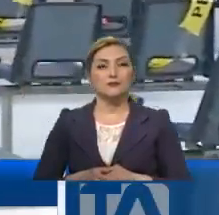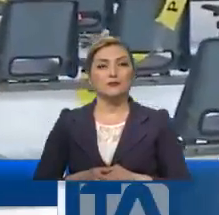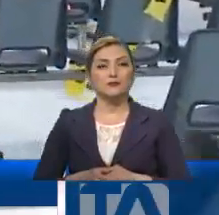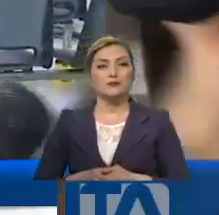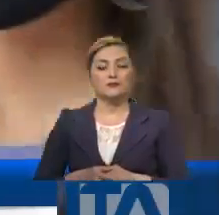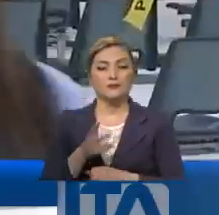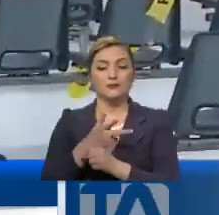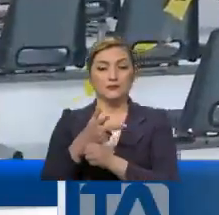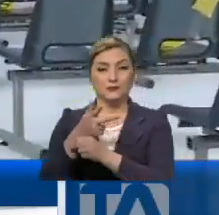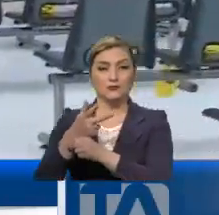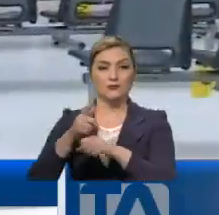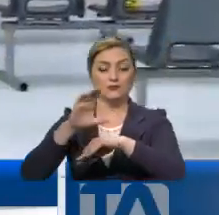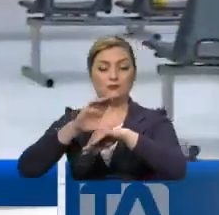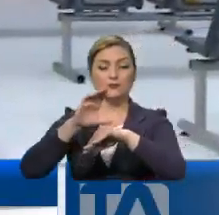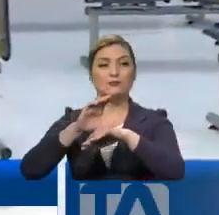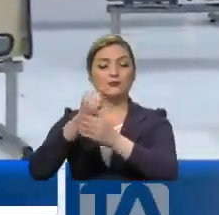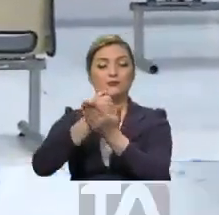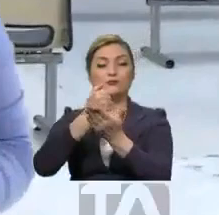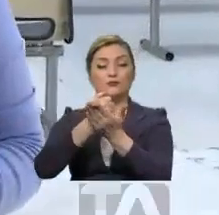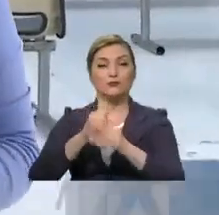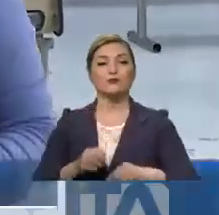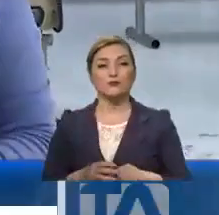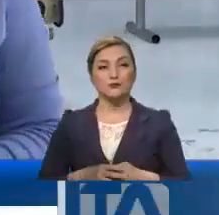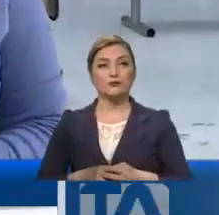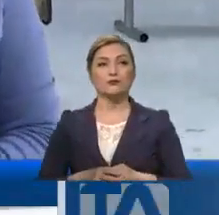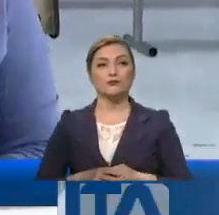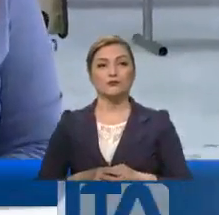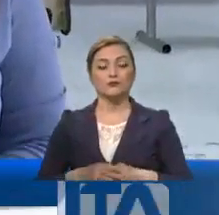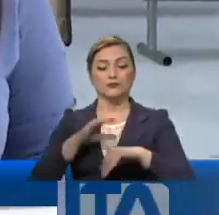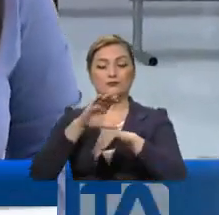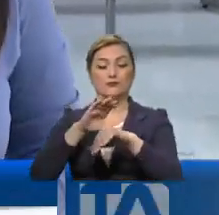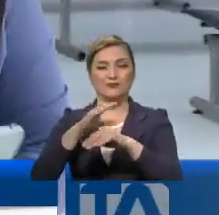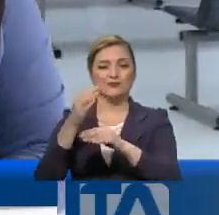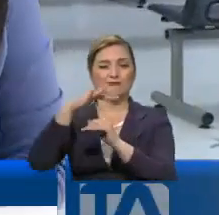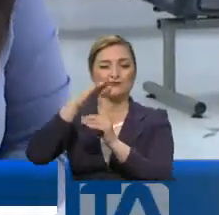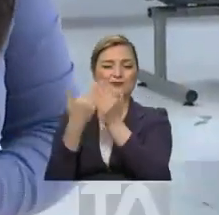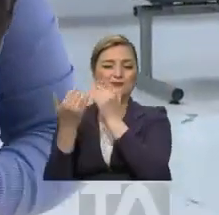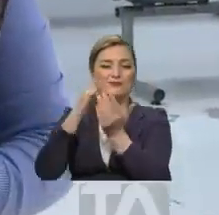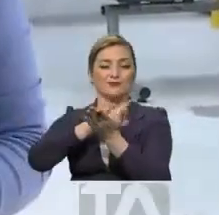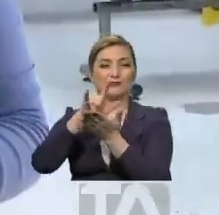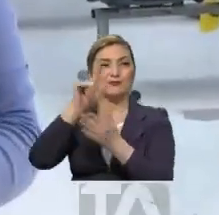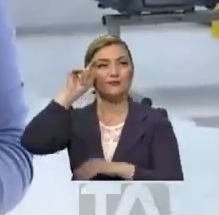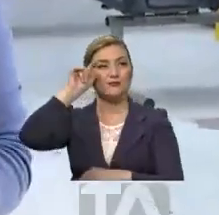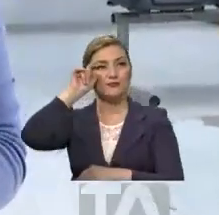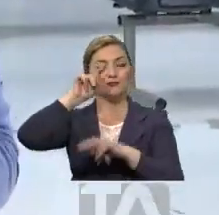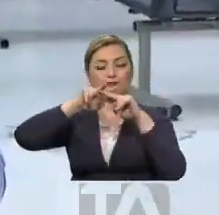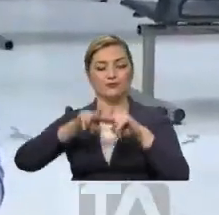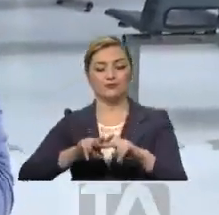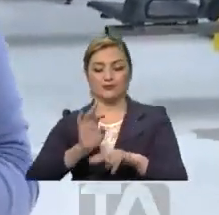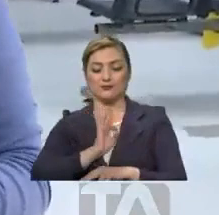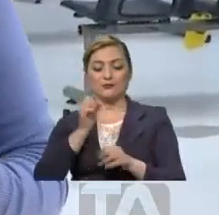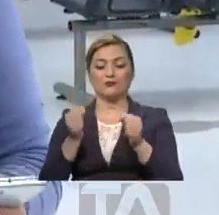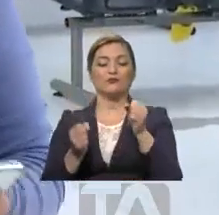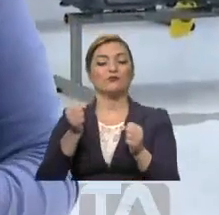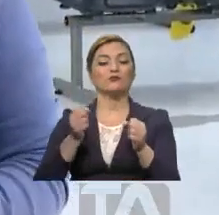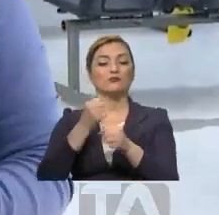imágenes justamente del centro de matriculación aquí en el Centro Bicentenario. Recordar, por favor, que la revisión usted